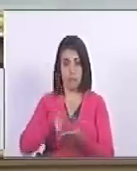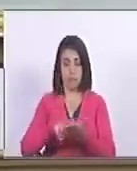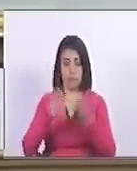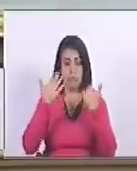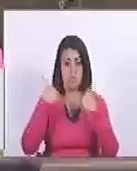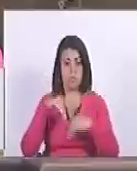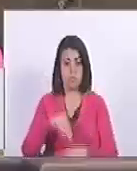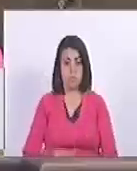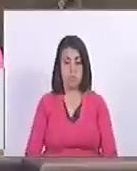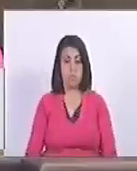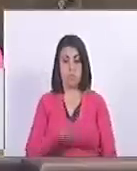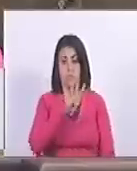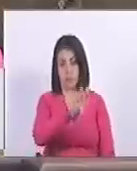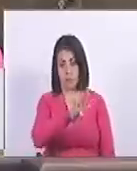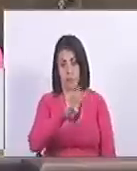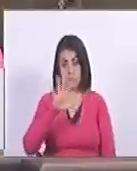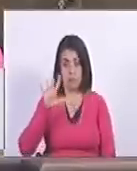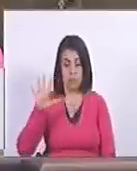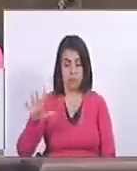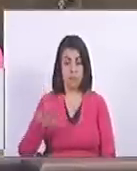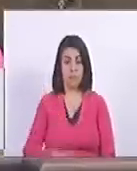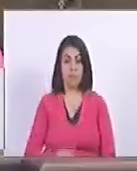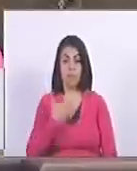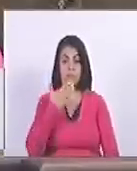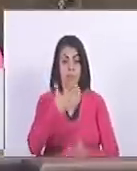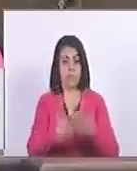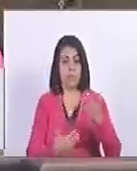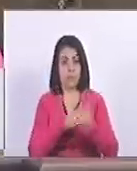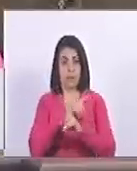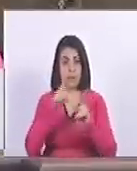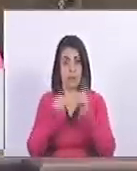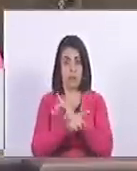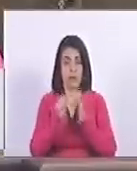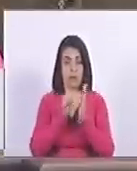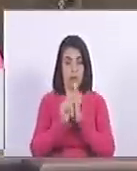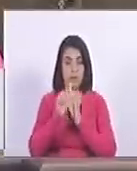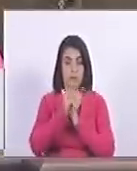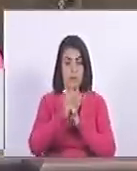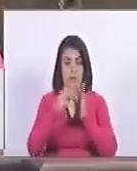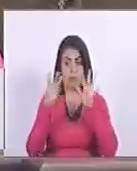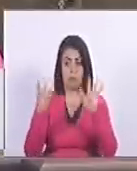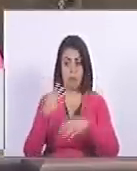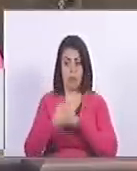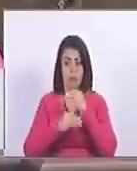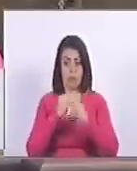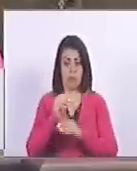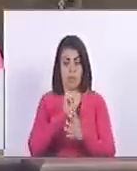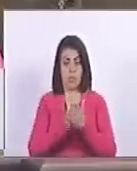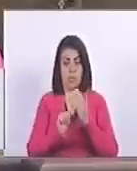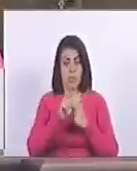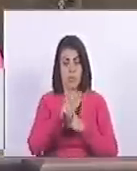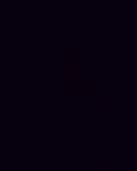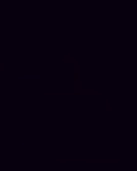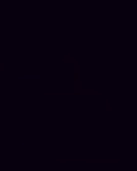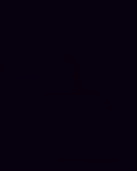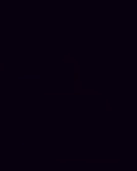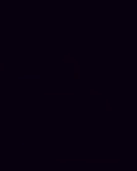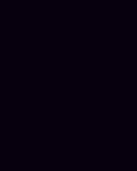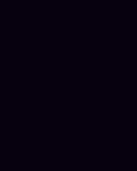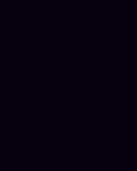Aprobado. Siguiente. Cuadragésimo quinto. Se propone modificar el artículo 48, que pasa a ser el artículo 21, el cual